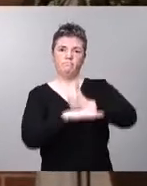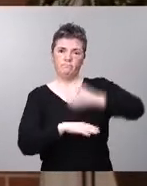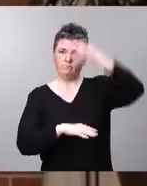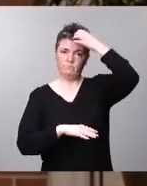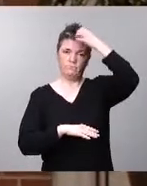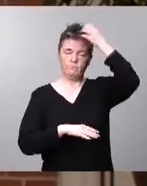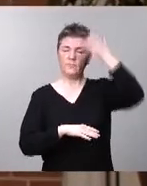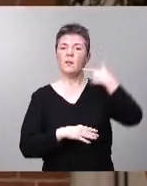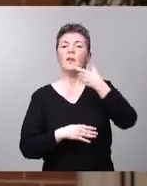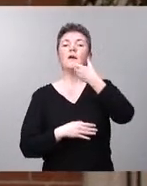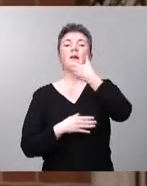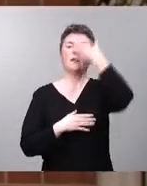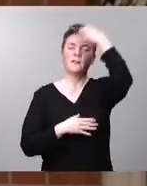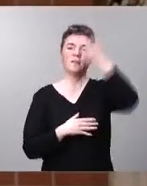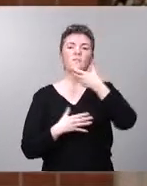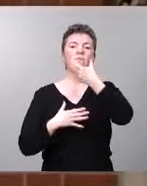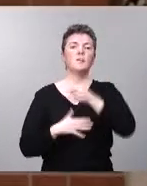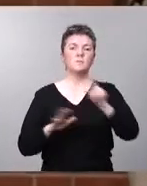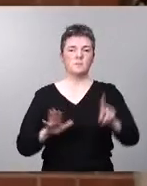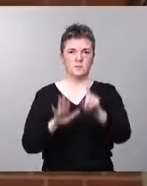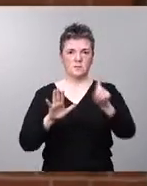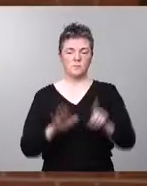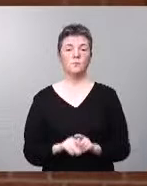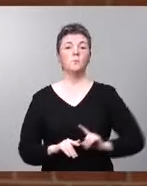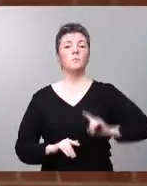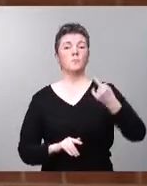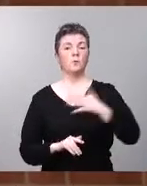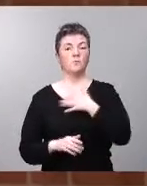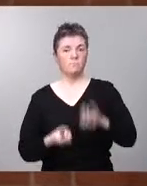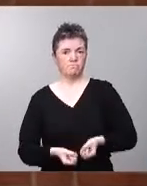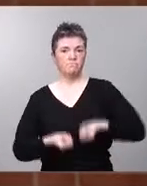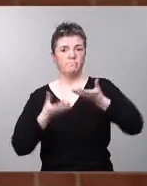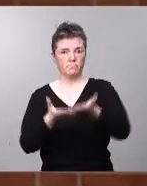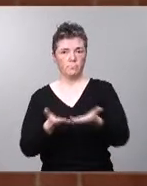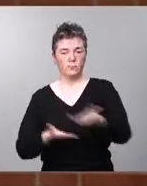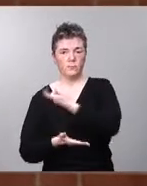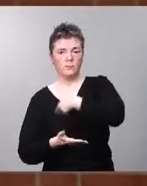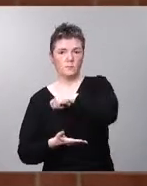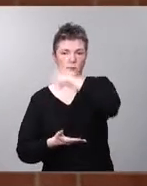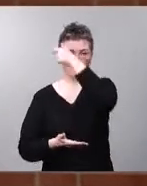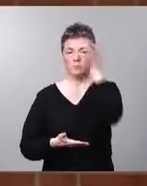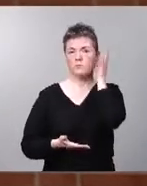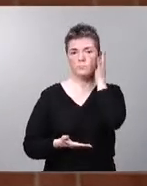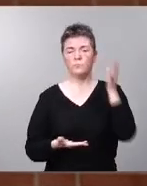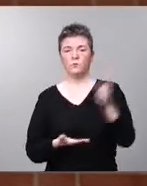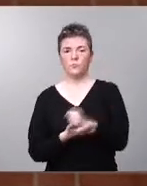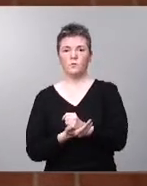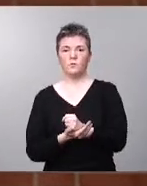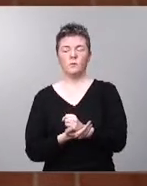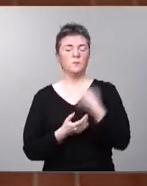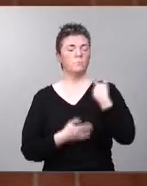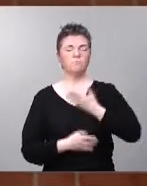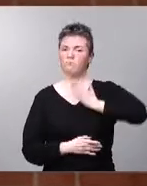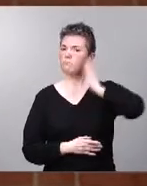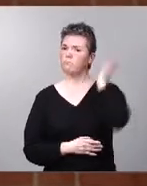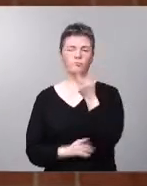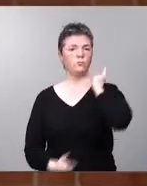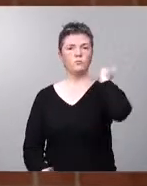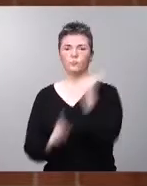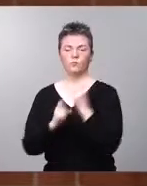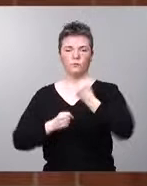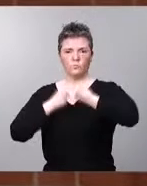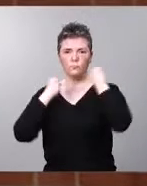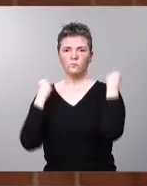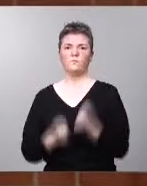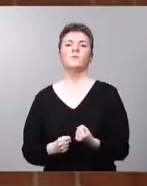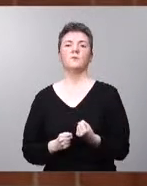sexto y lo primero que quisiera transmitir a los españoles y españolas es la rotunda condena la total y rotunda